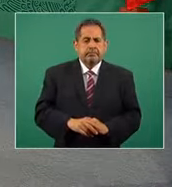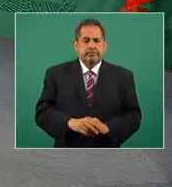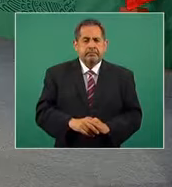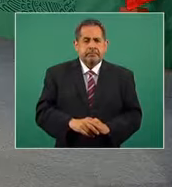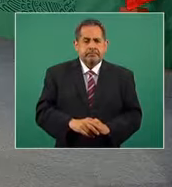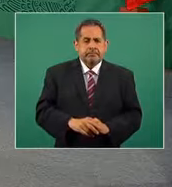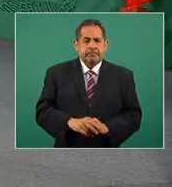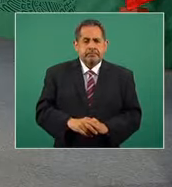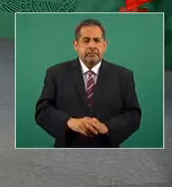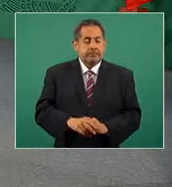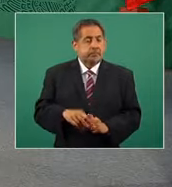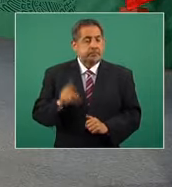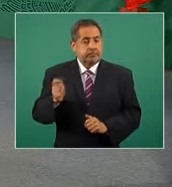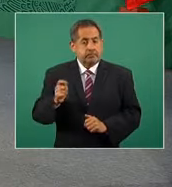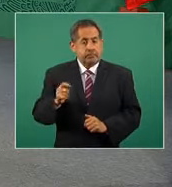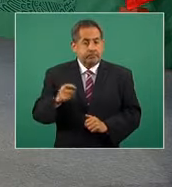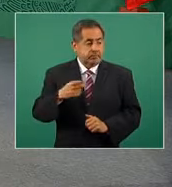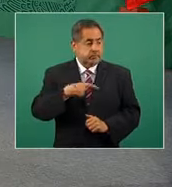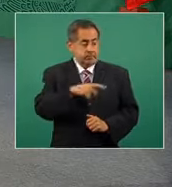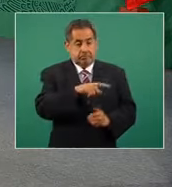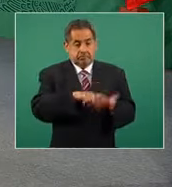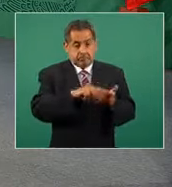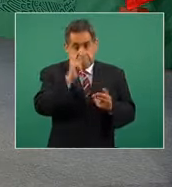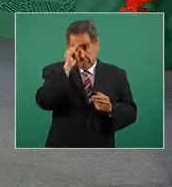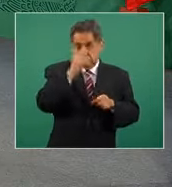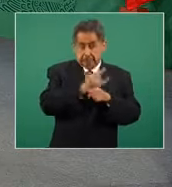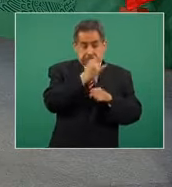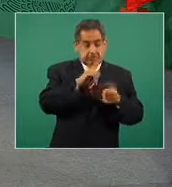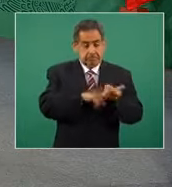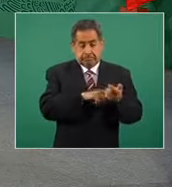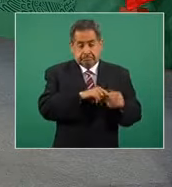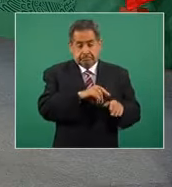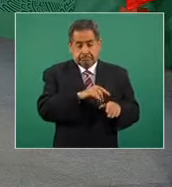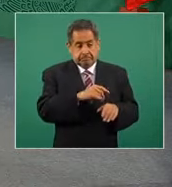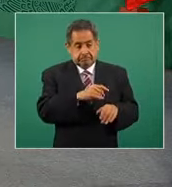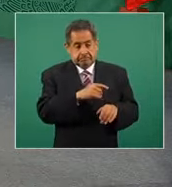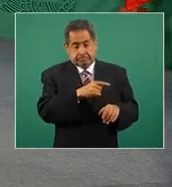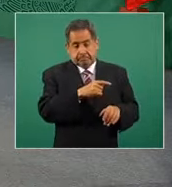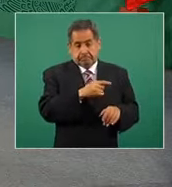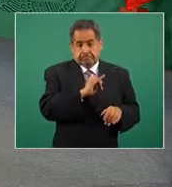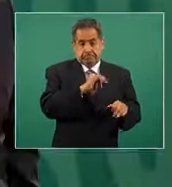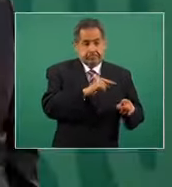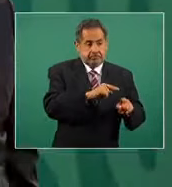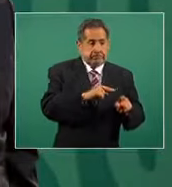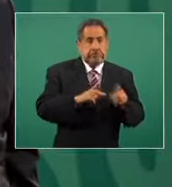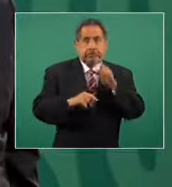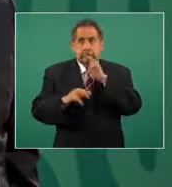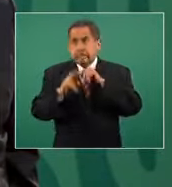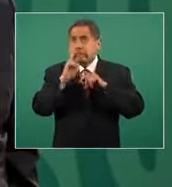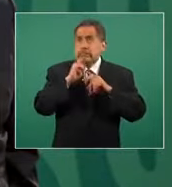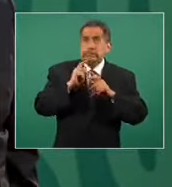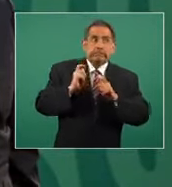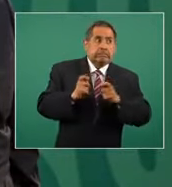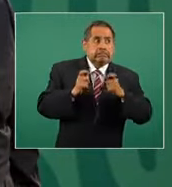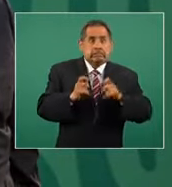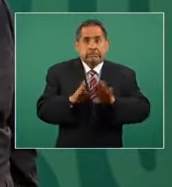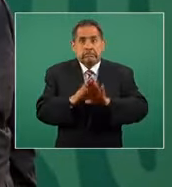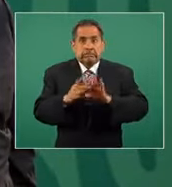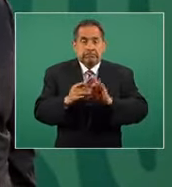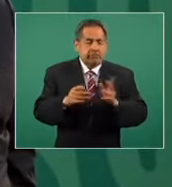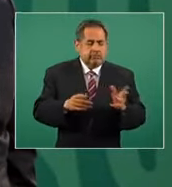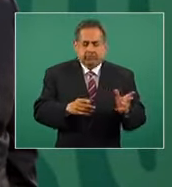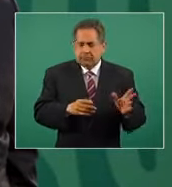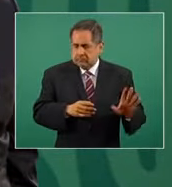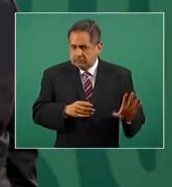Ahora que los intelectuales orgánicos, ¿no?, están muy preocupados de que hay